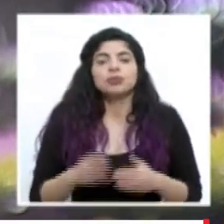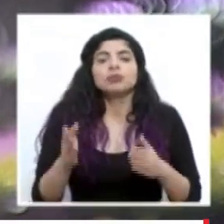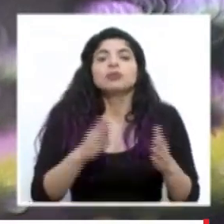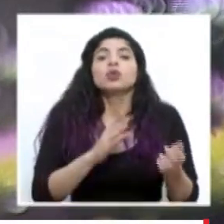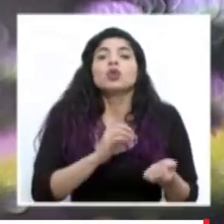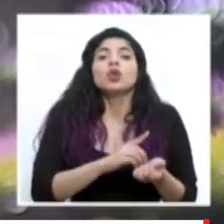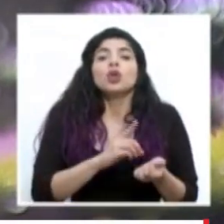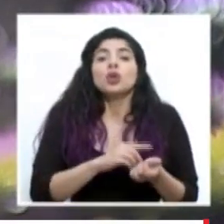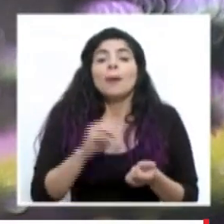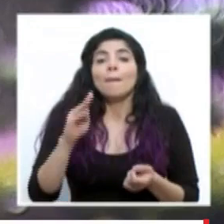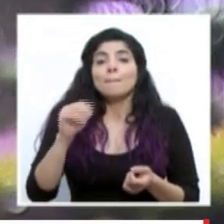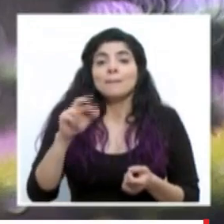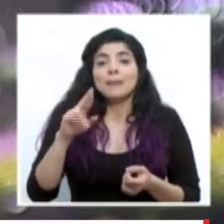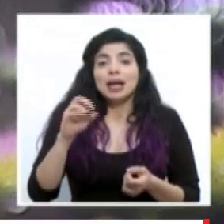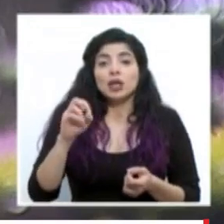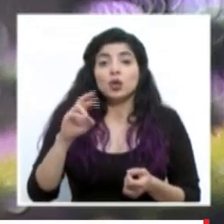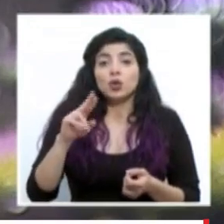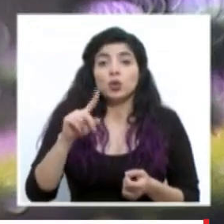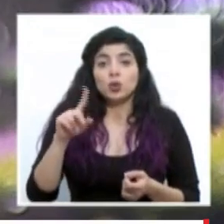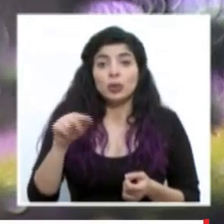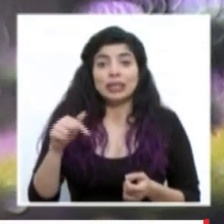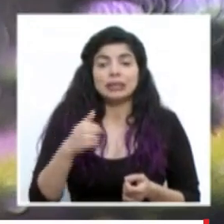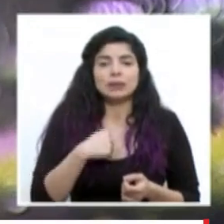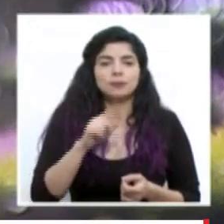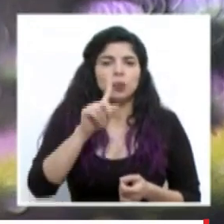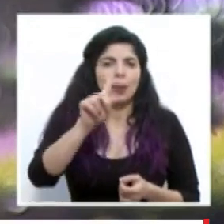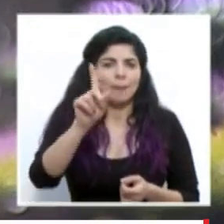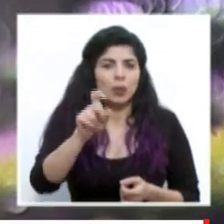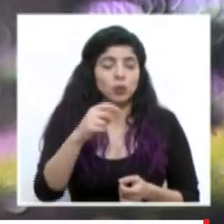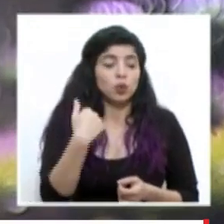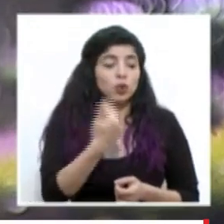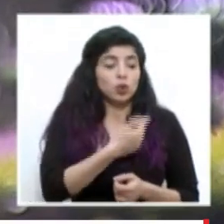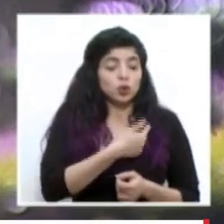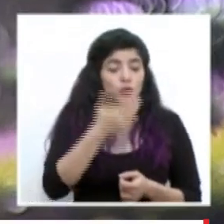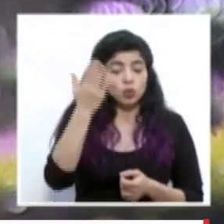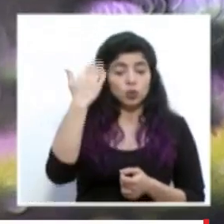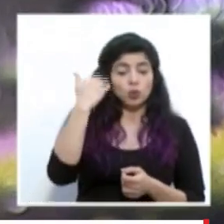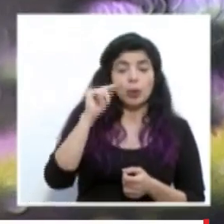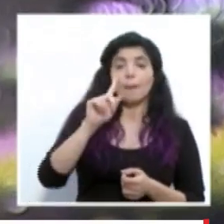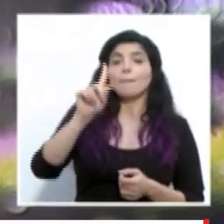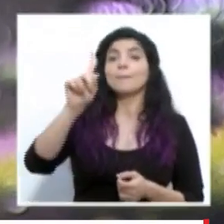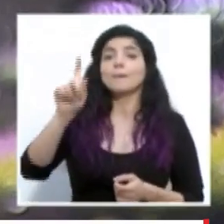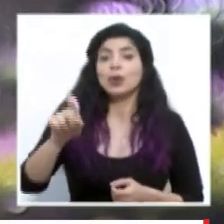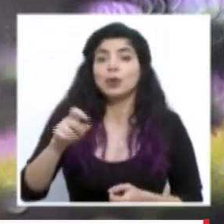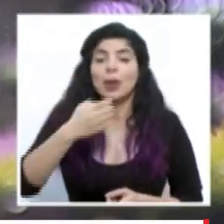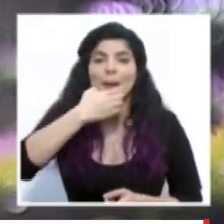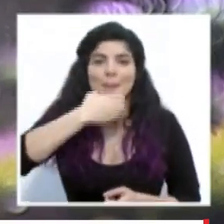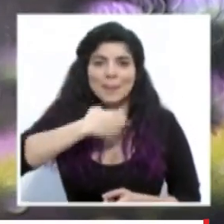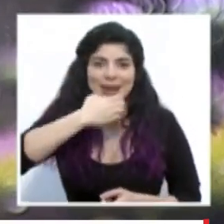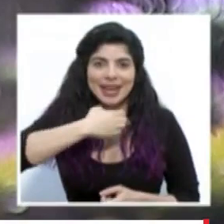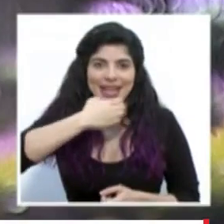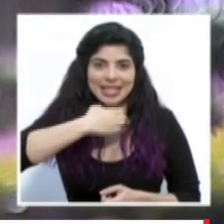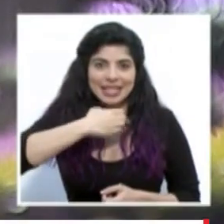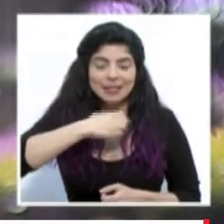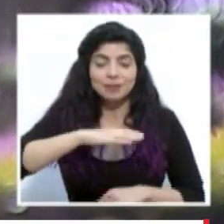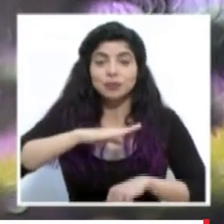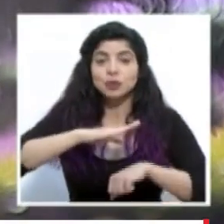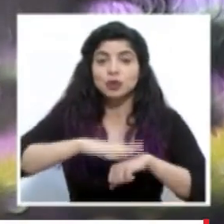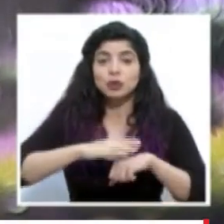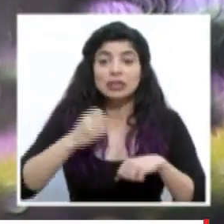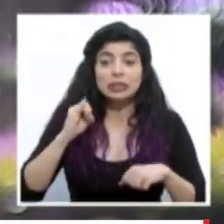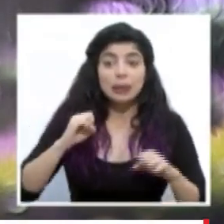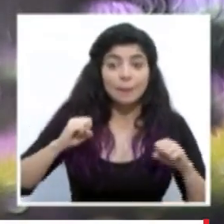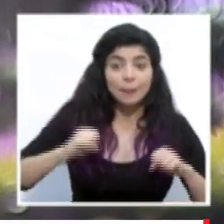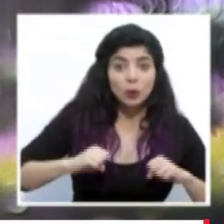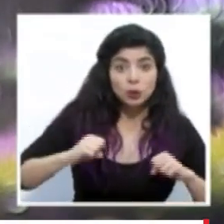Para el doctor Mario Ruiz también tenía una consulta. Nosotros le habíamos consultado al señor Macaya sobre la